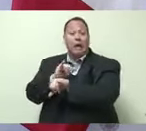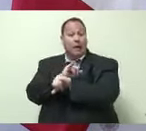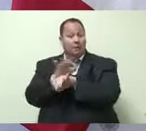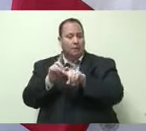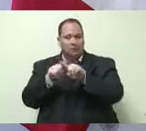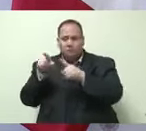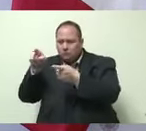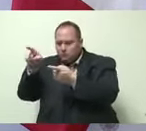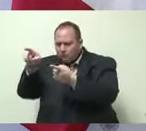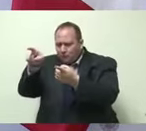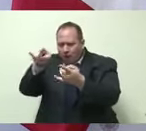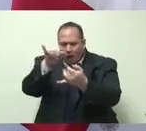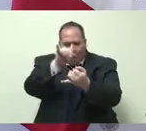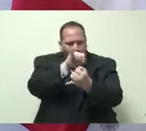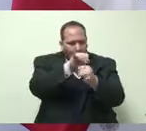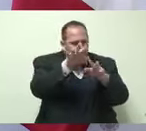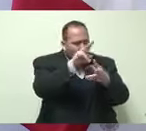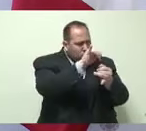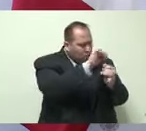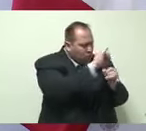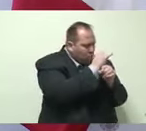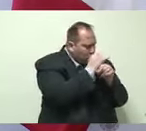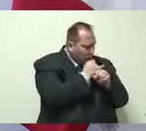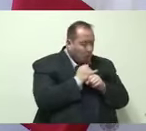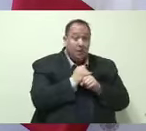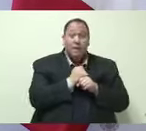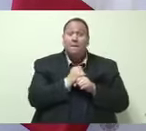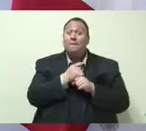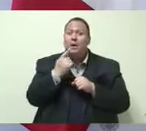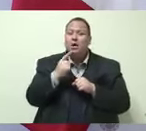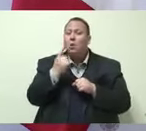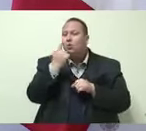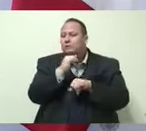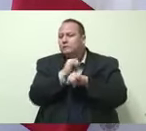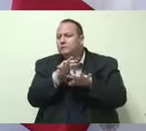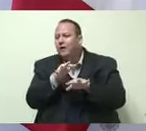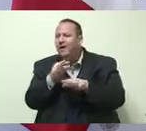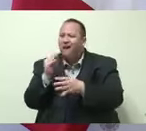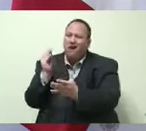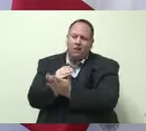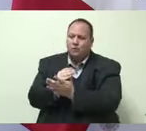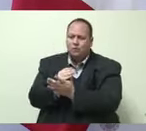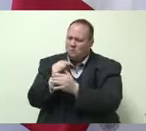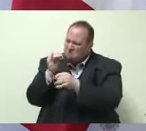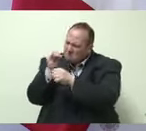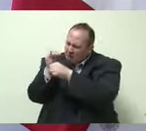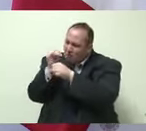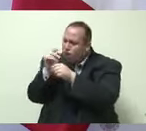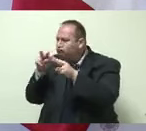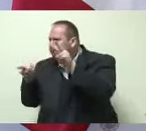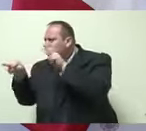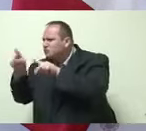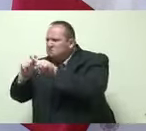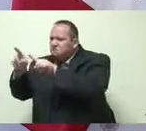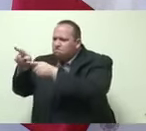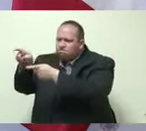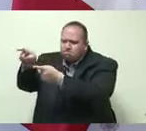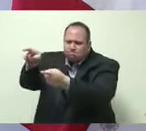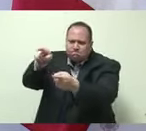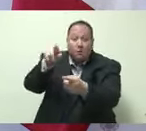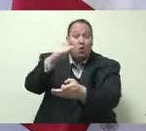estamos considerando todas y cada una de las variables para no dejar ningún dato sin atender. Todo dato va a